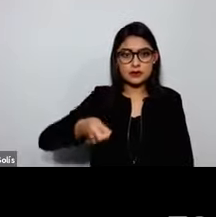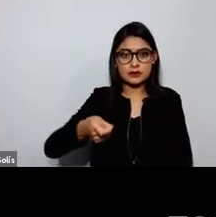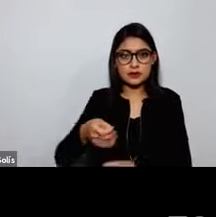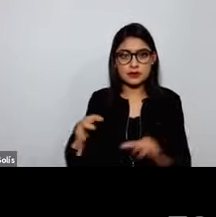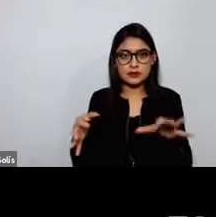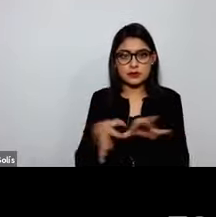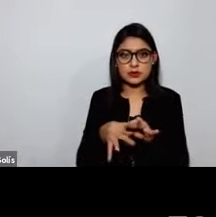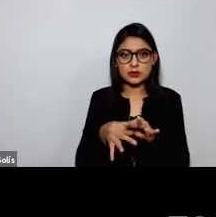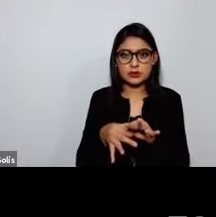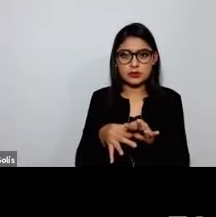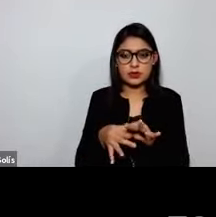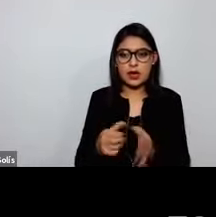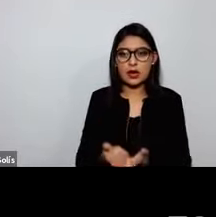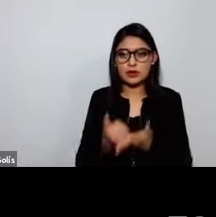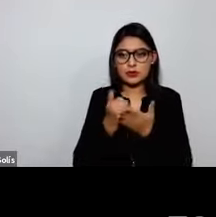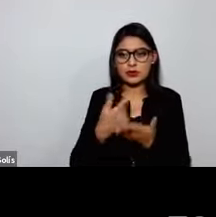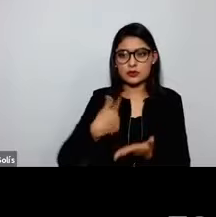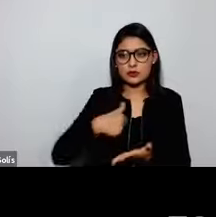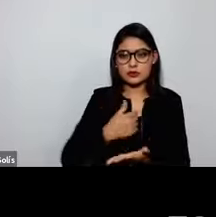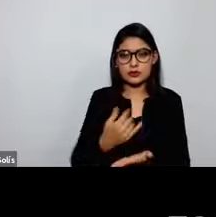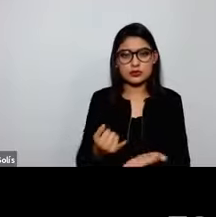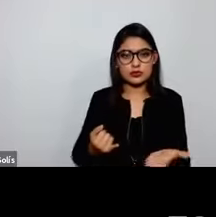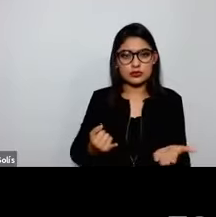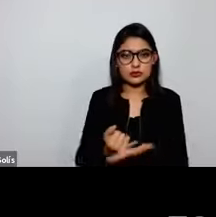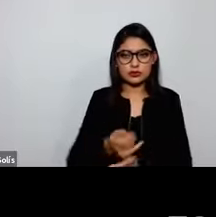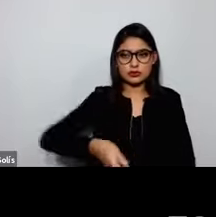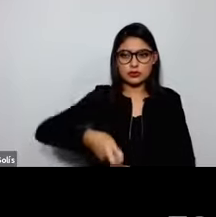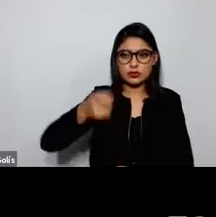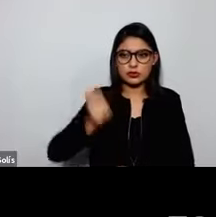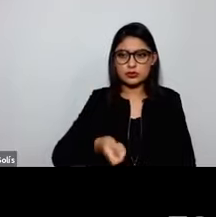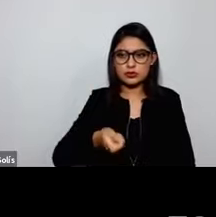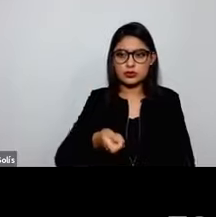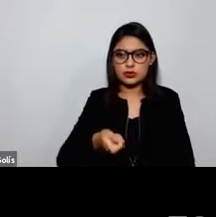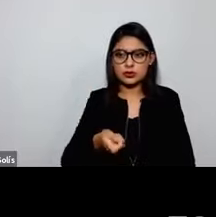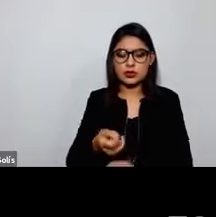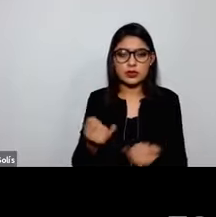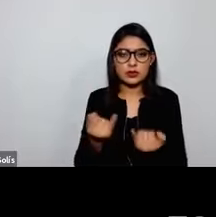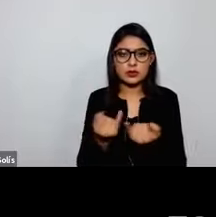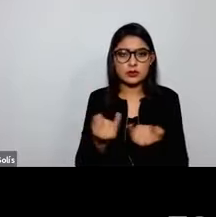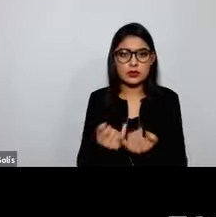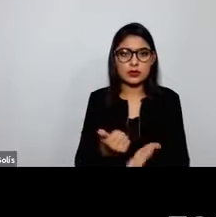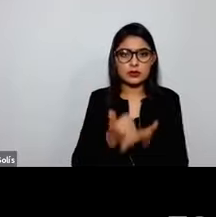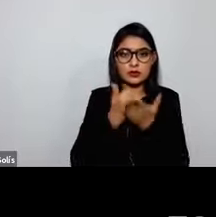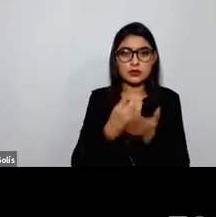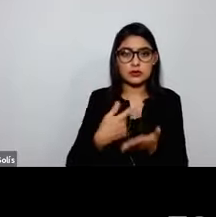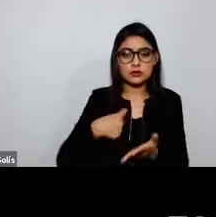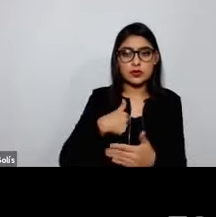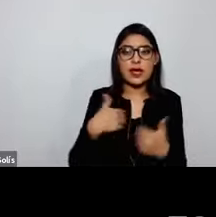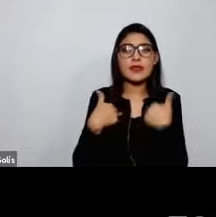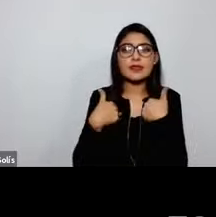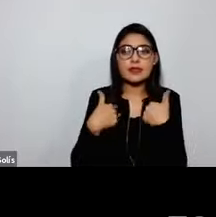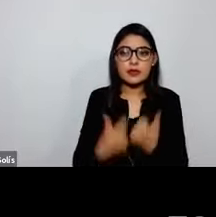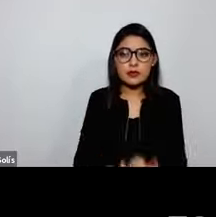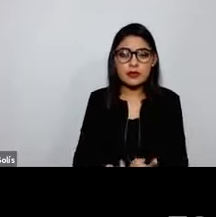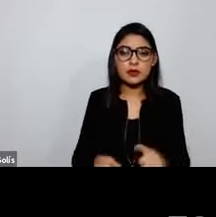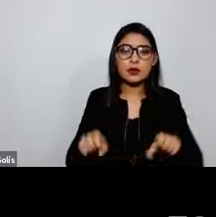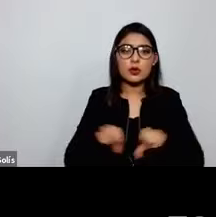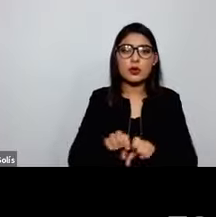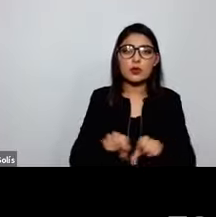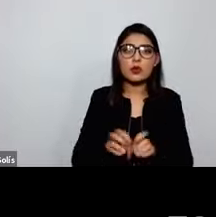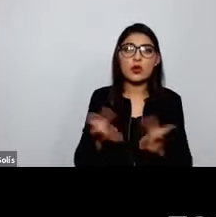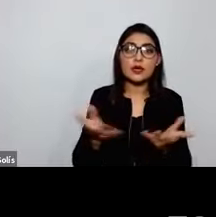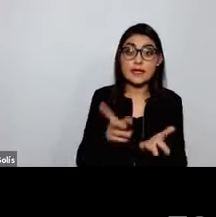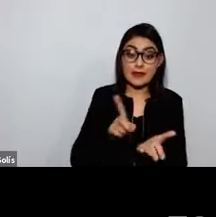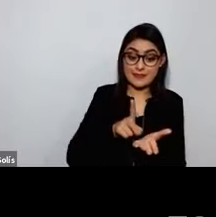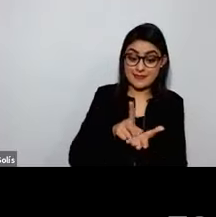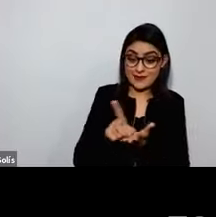primer momento a solucionar casos concretos, pero además a mandar esos mensajes de cómo protegemos, cómo